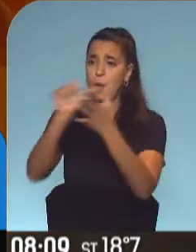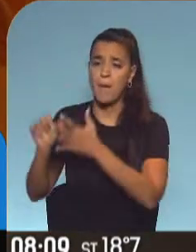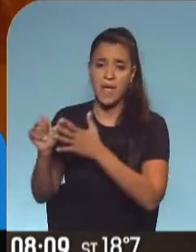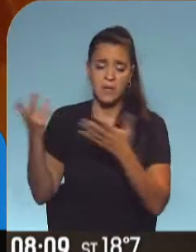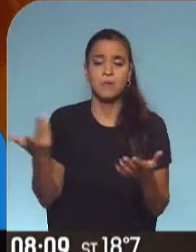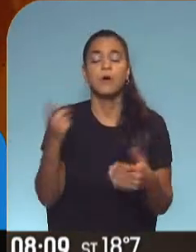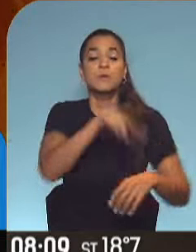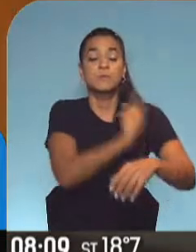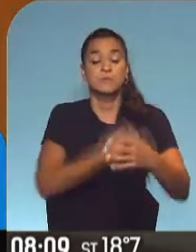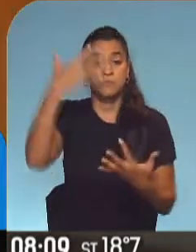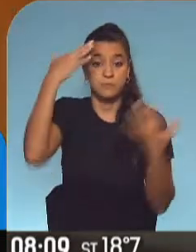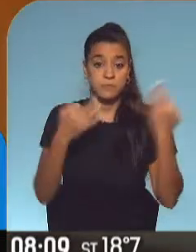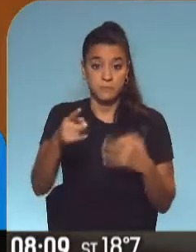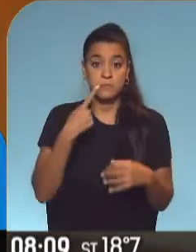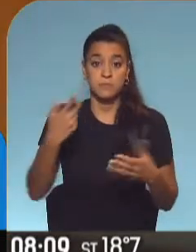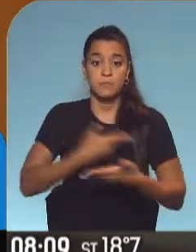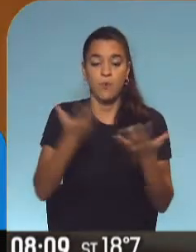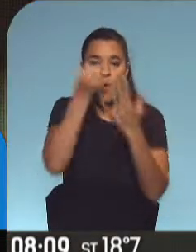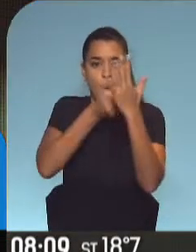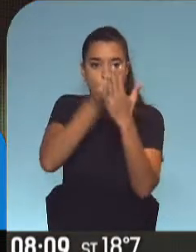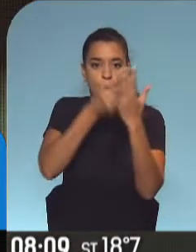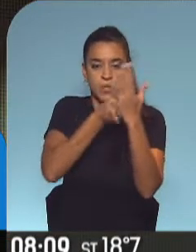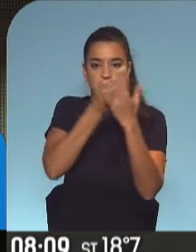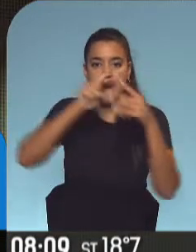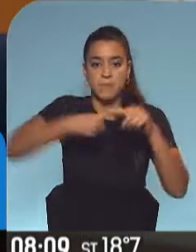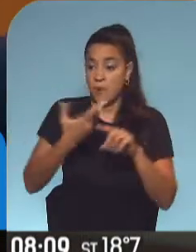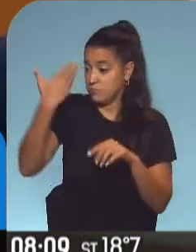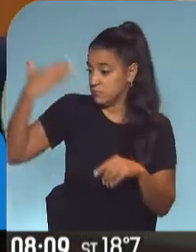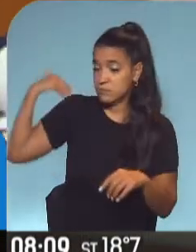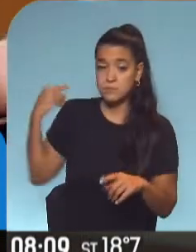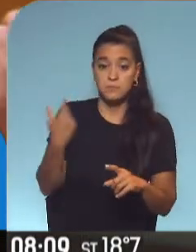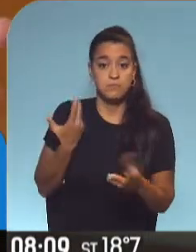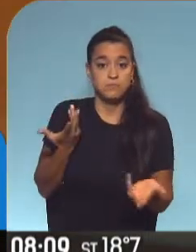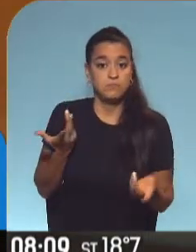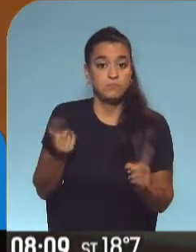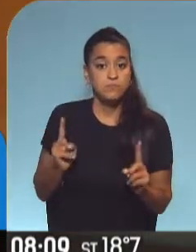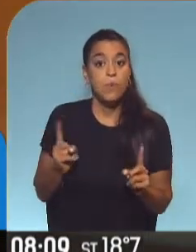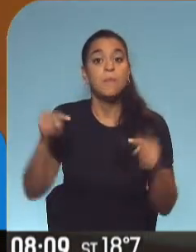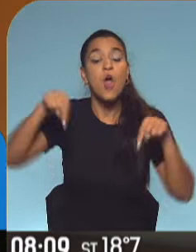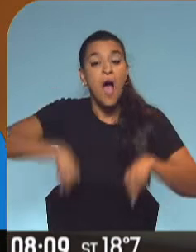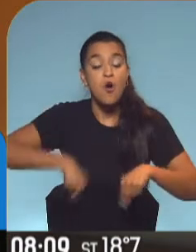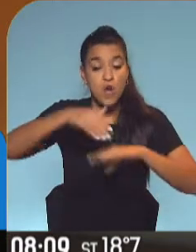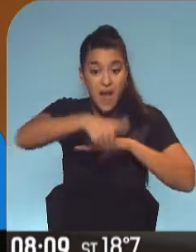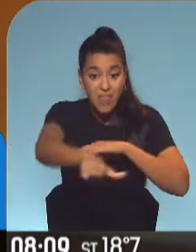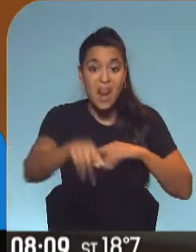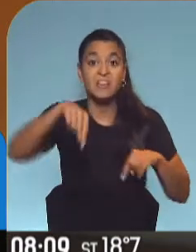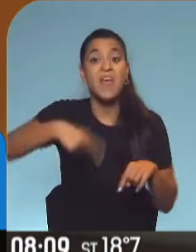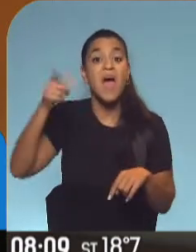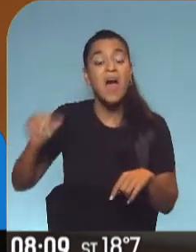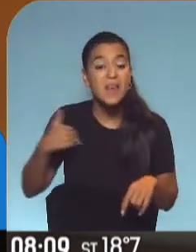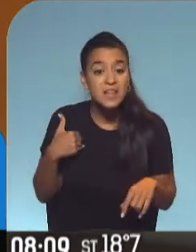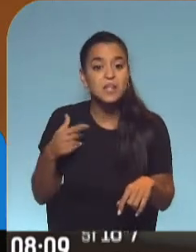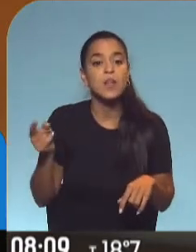Poder Judicial se ha convertido en un escenario más de la lucha política. No era así hasta hace mucho tiempo. Pero desde ahora, no solo en Argentina, sino en otros